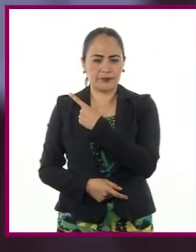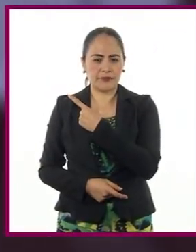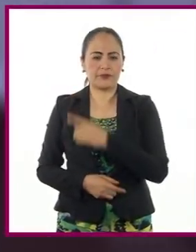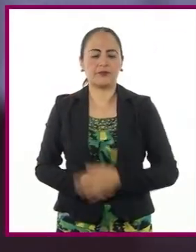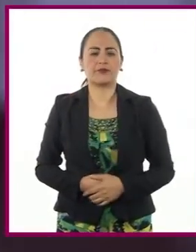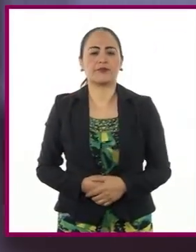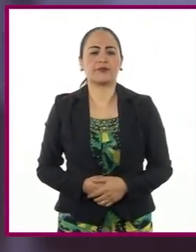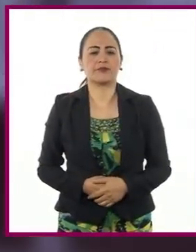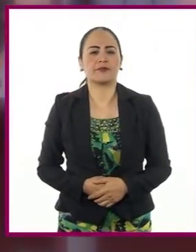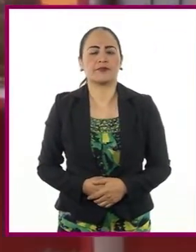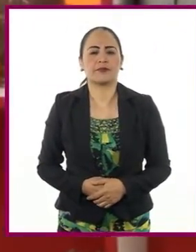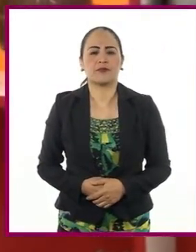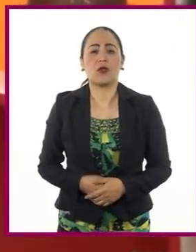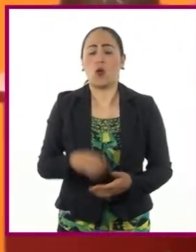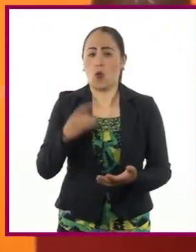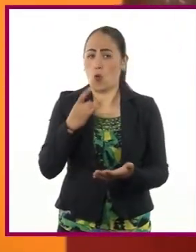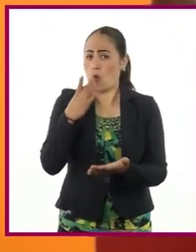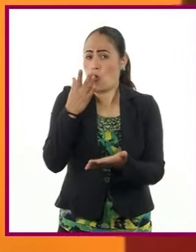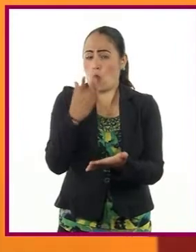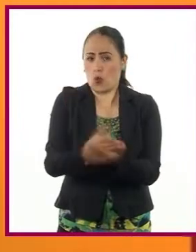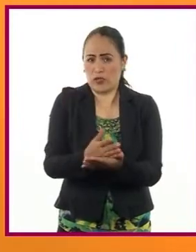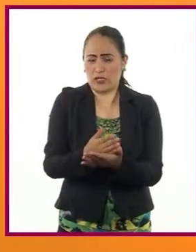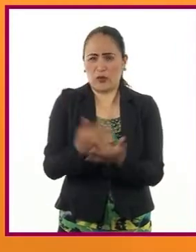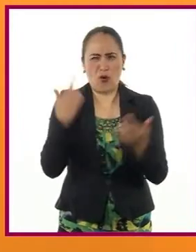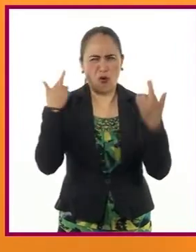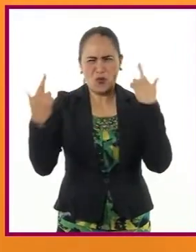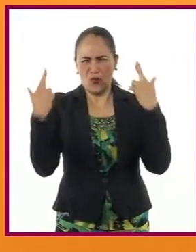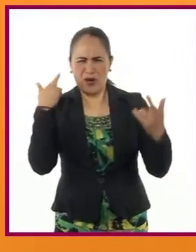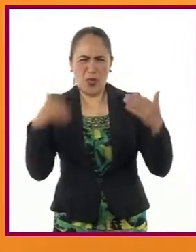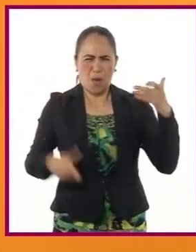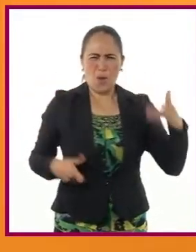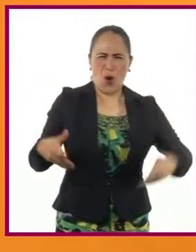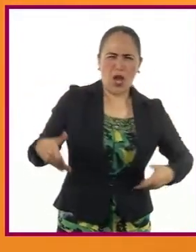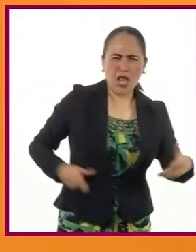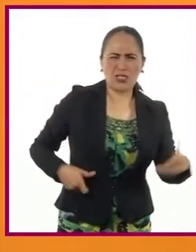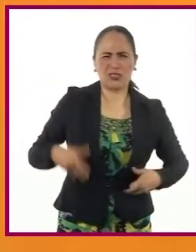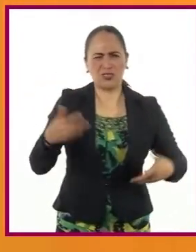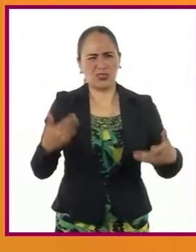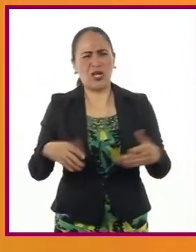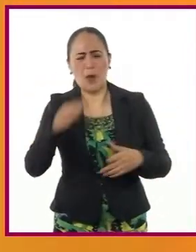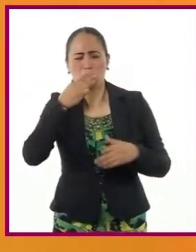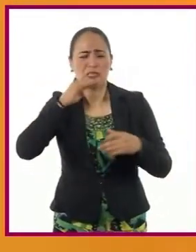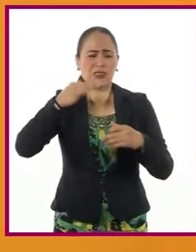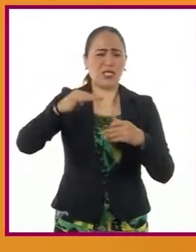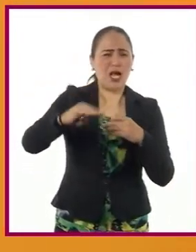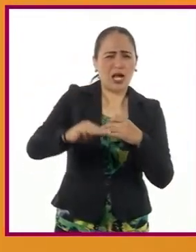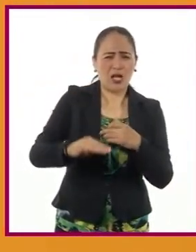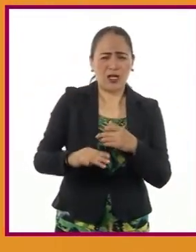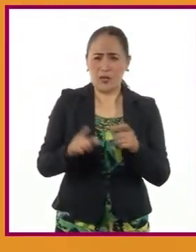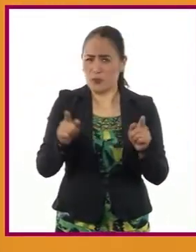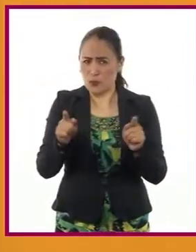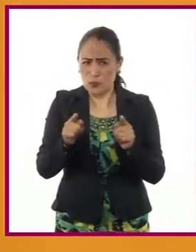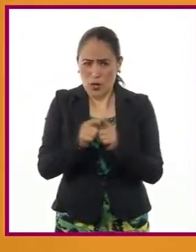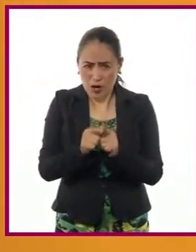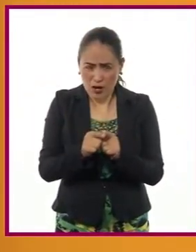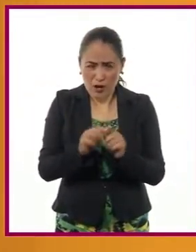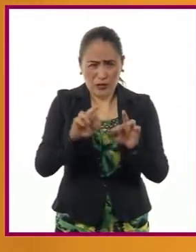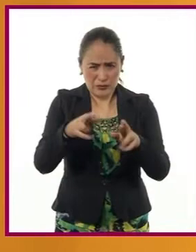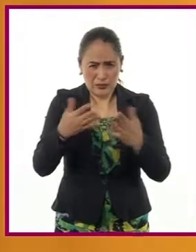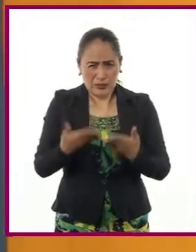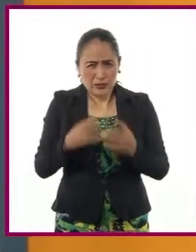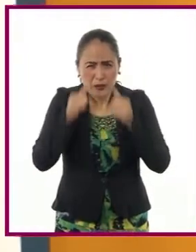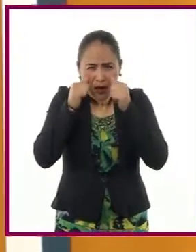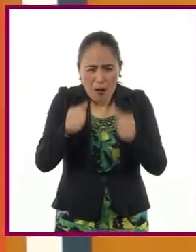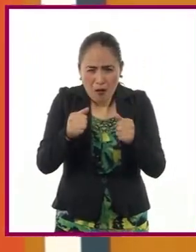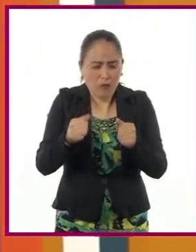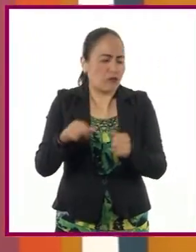comunicación. No solo nos referimos a sonidos que puedan complicar el viaje del mensaje y su adecuada recepción. También